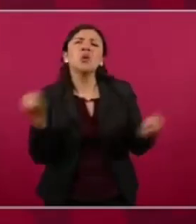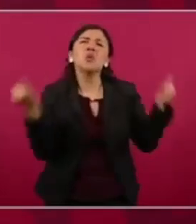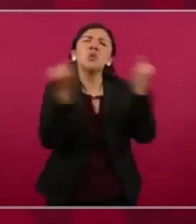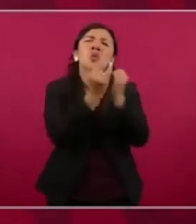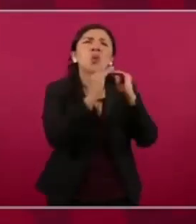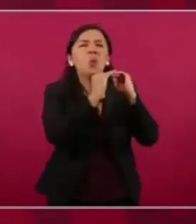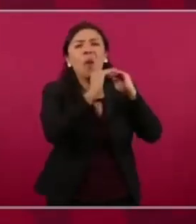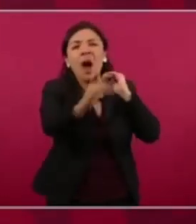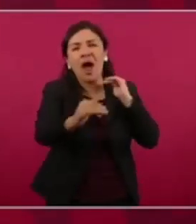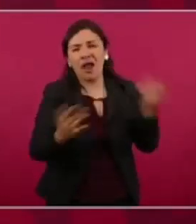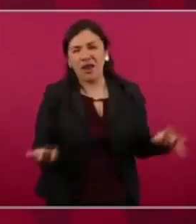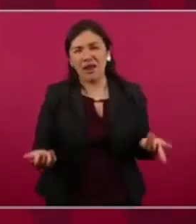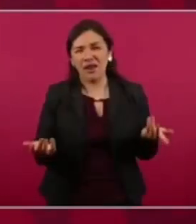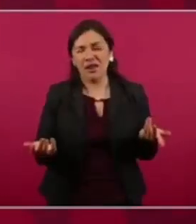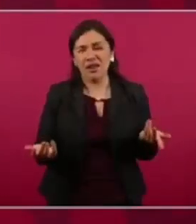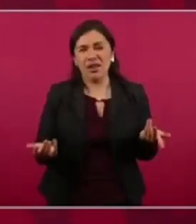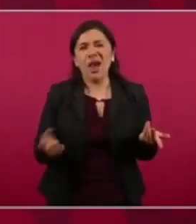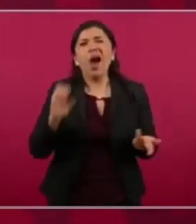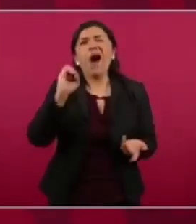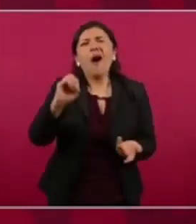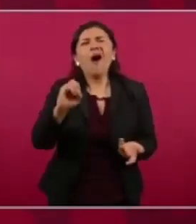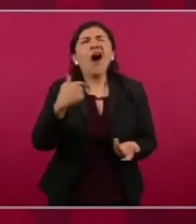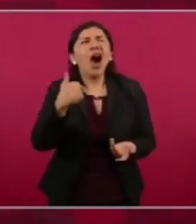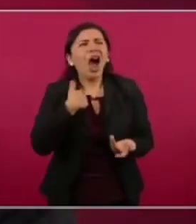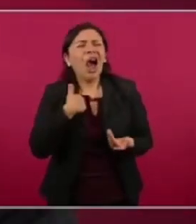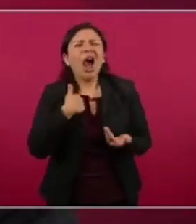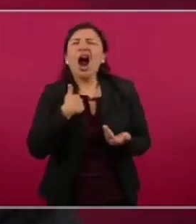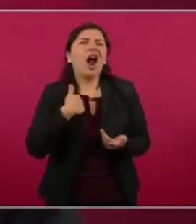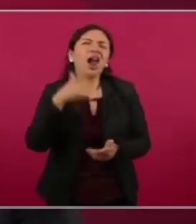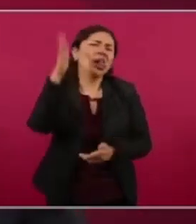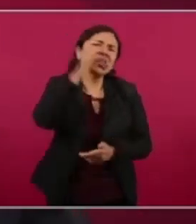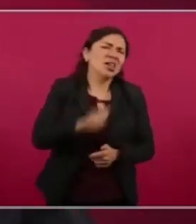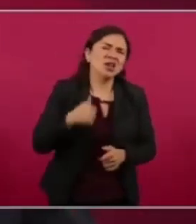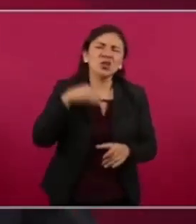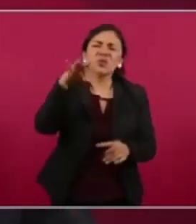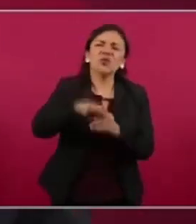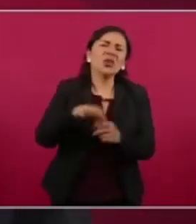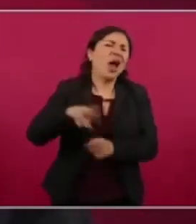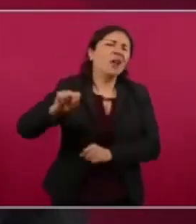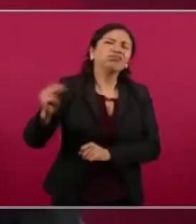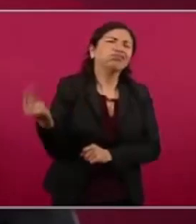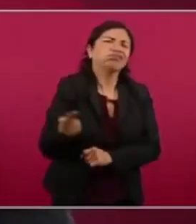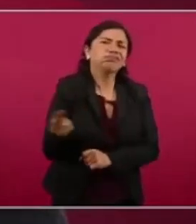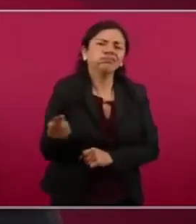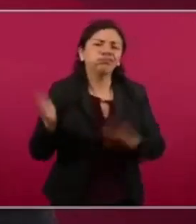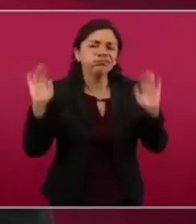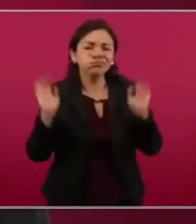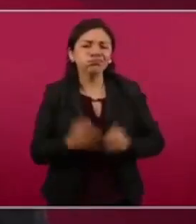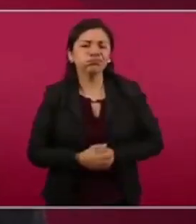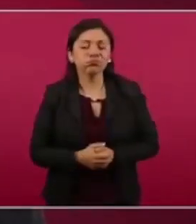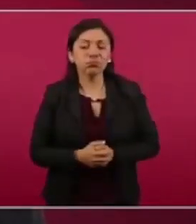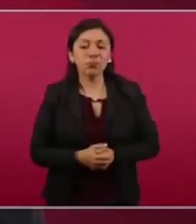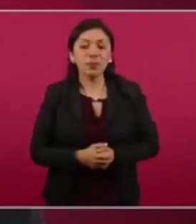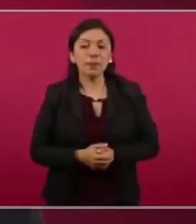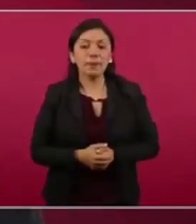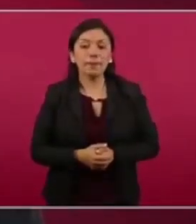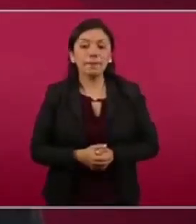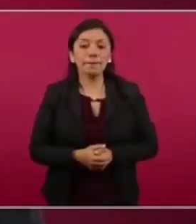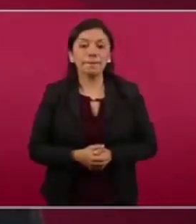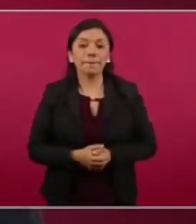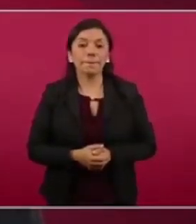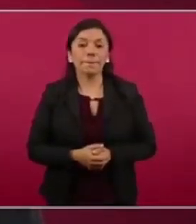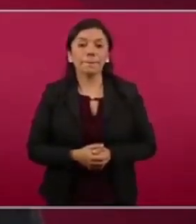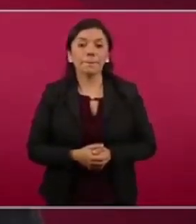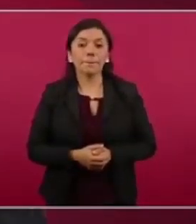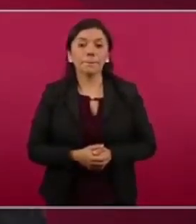O mejor me abstengo. Y dan